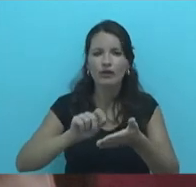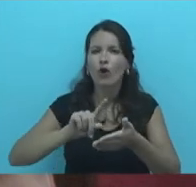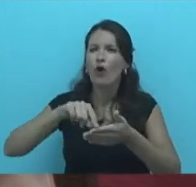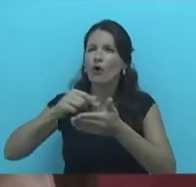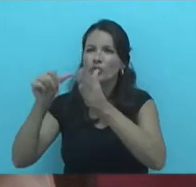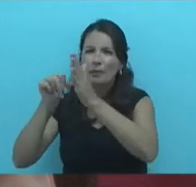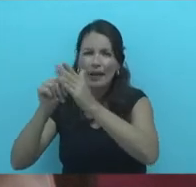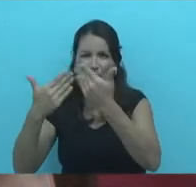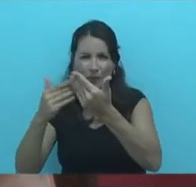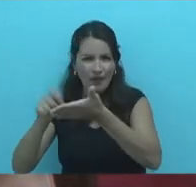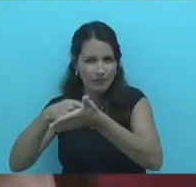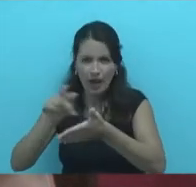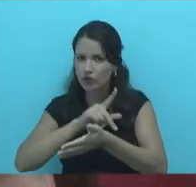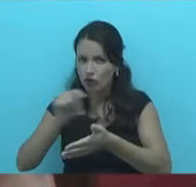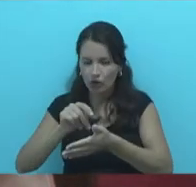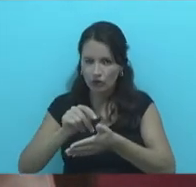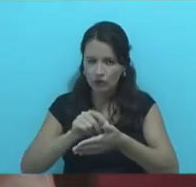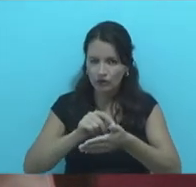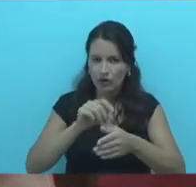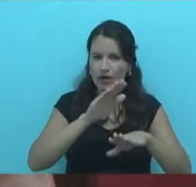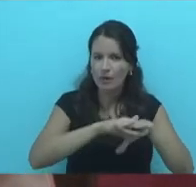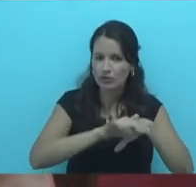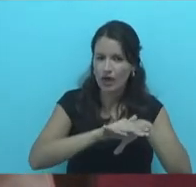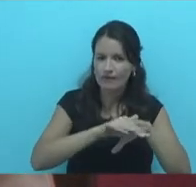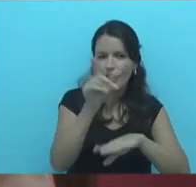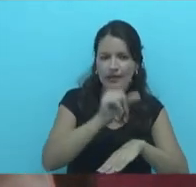Luego, en el año